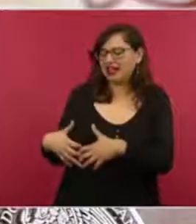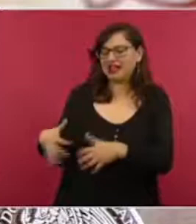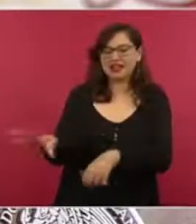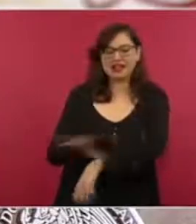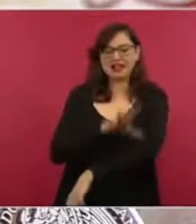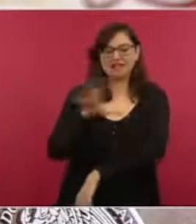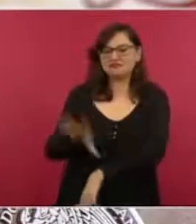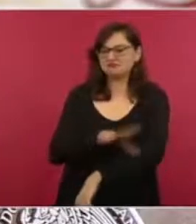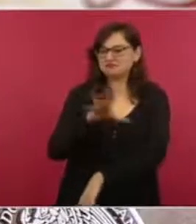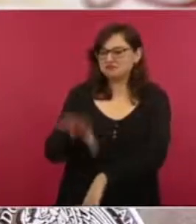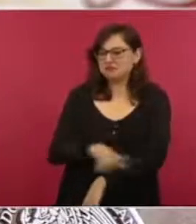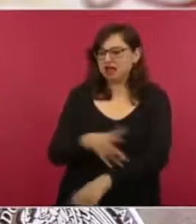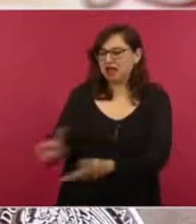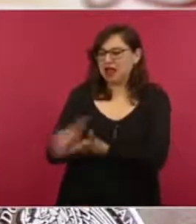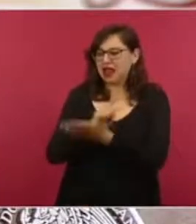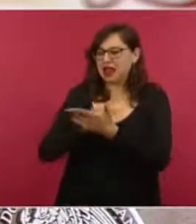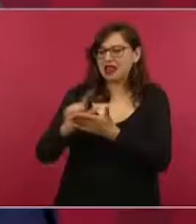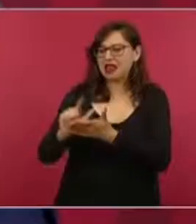que se tiene.